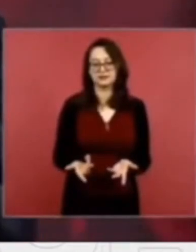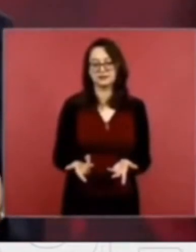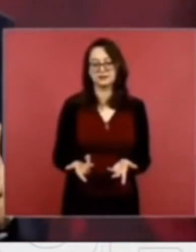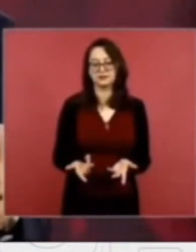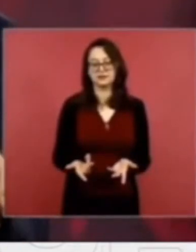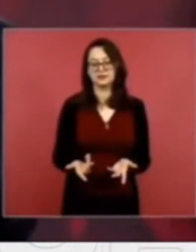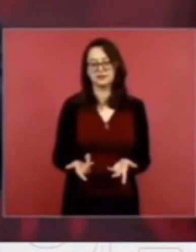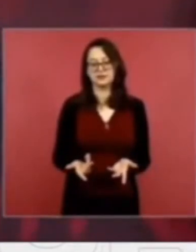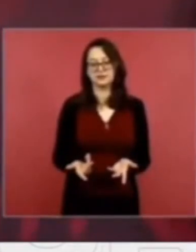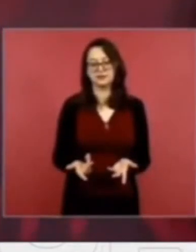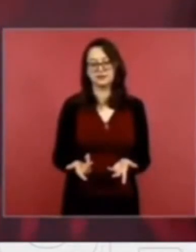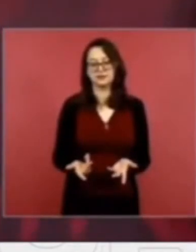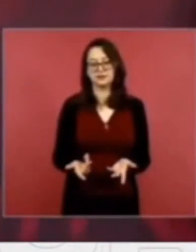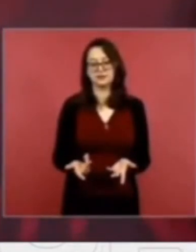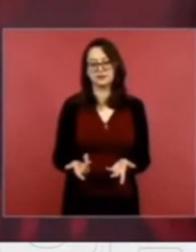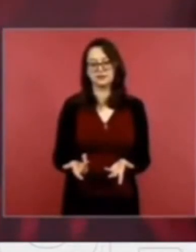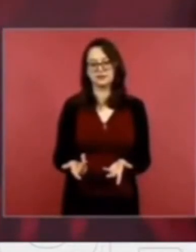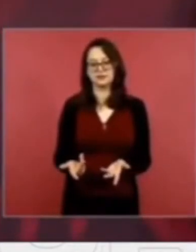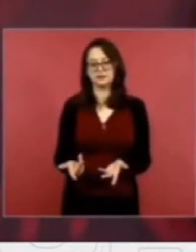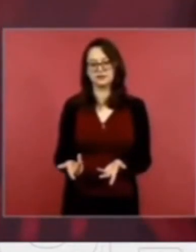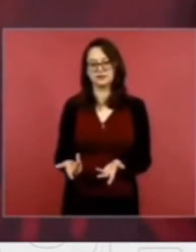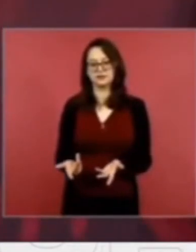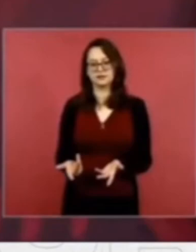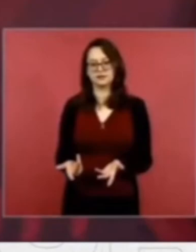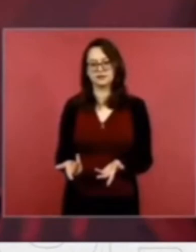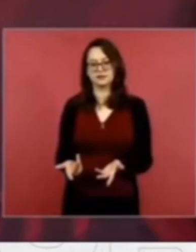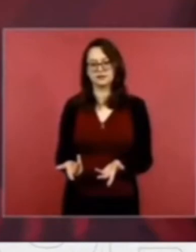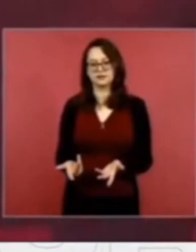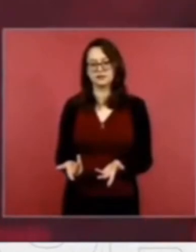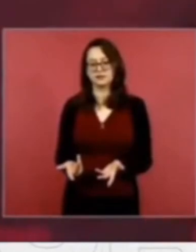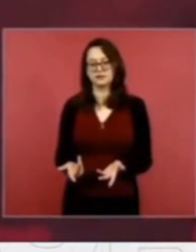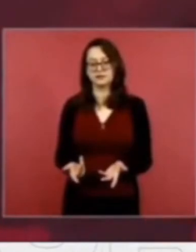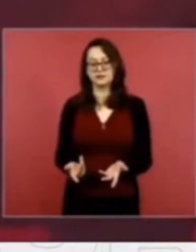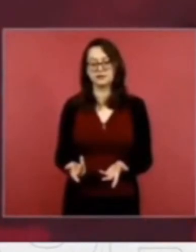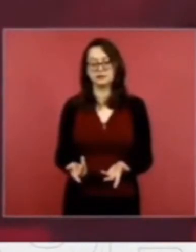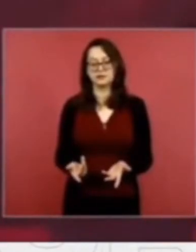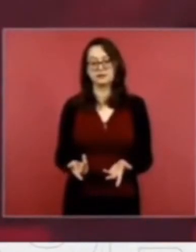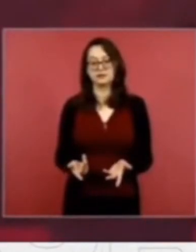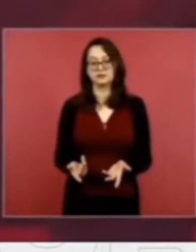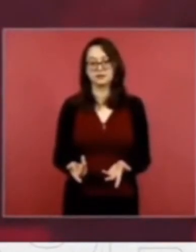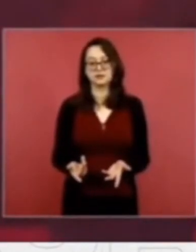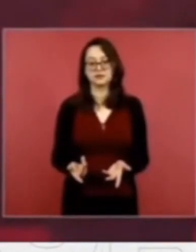Y lo mismo, cuando la crisis